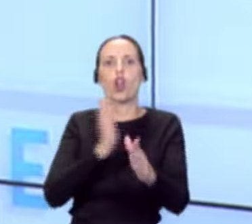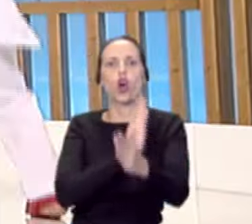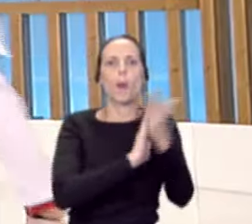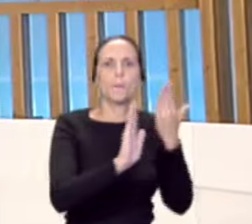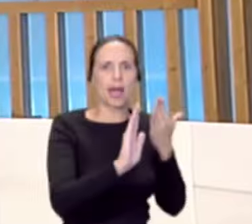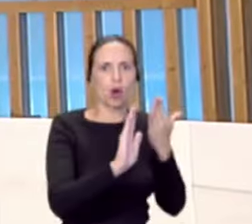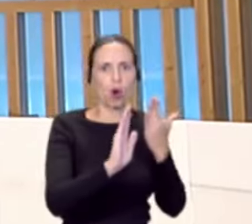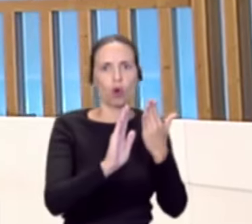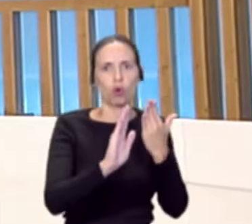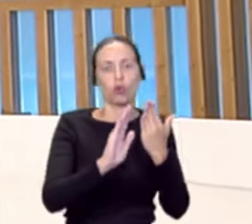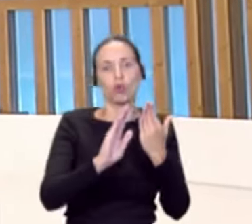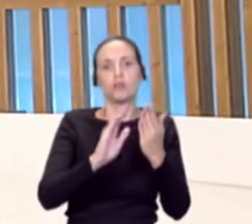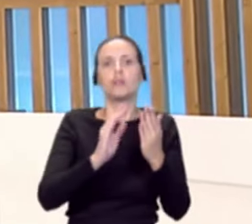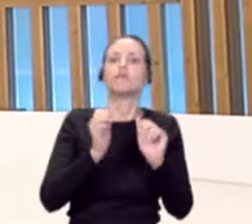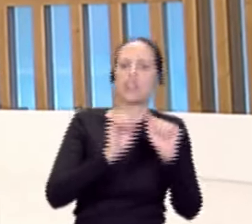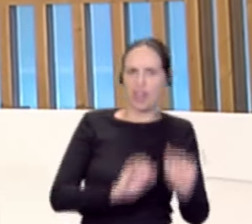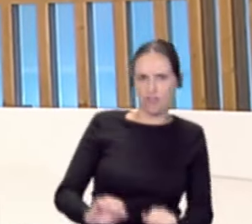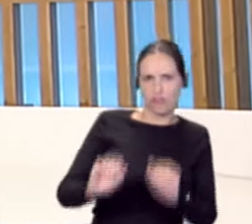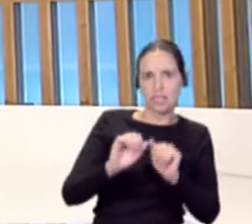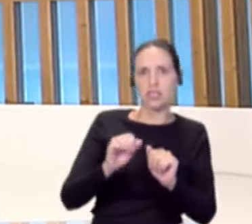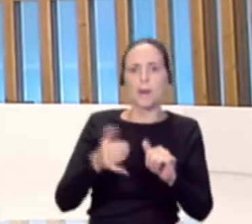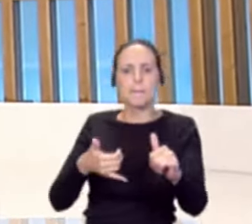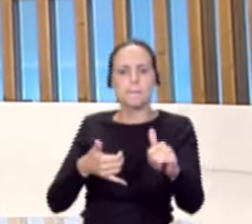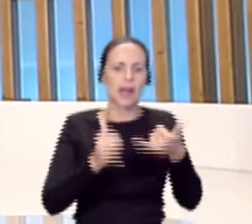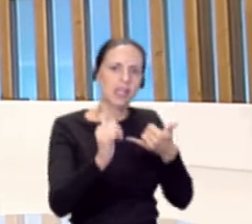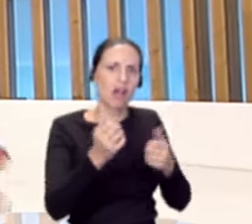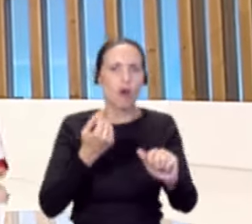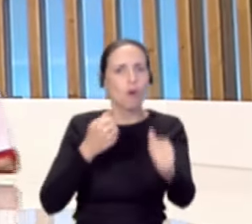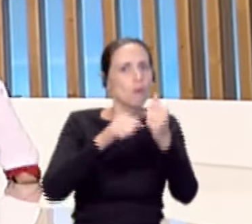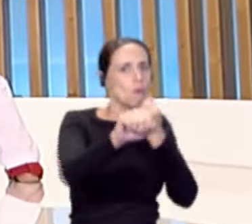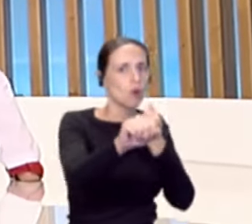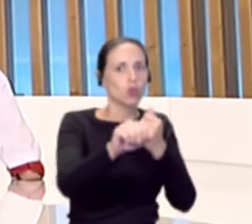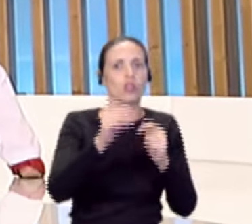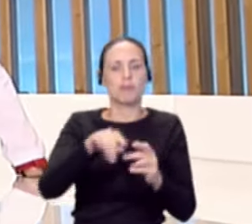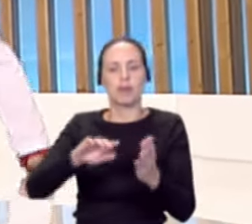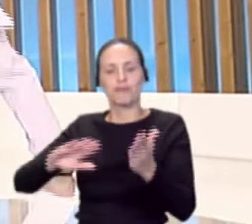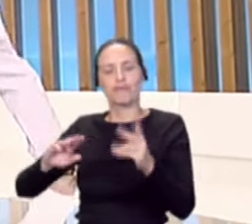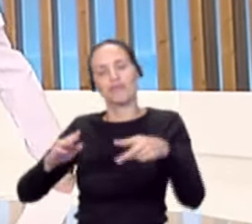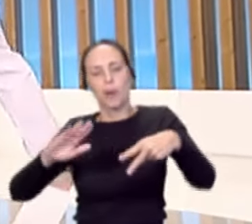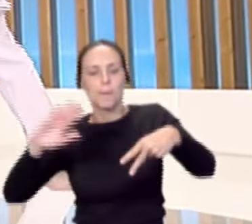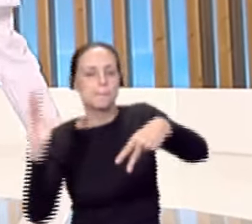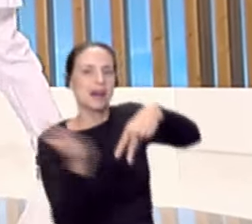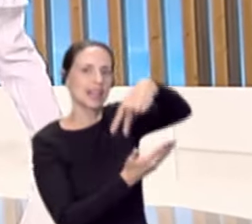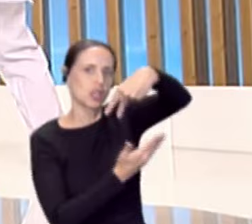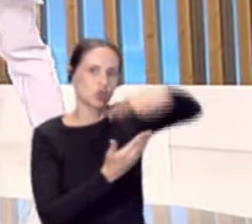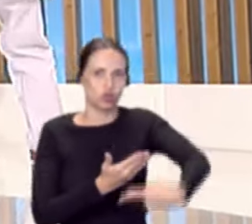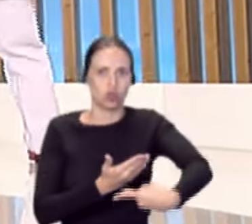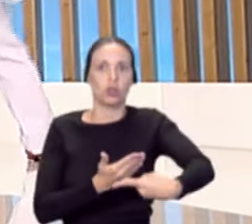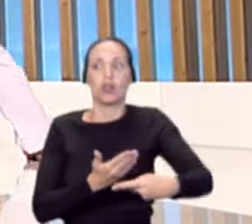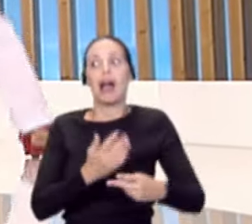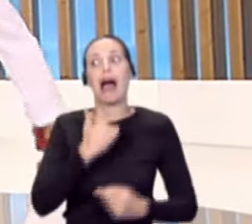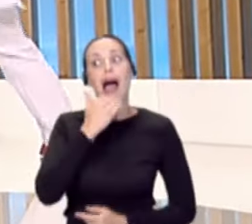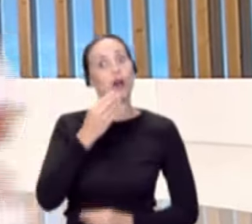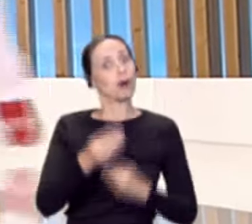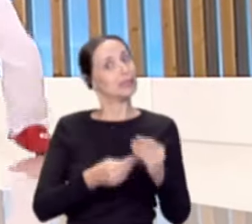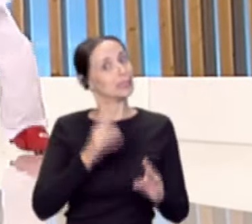Hay golpeo, hay defensa, hay patadas, hay puños, hay barridos, que no sé si harán alguno porque el